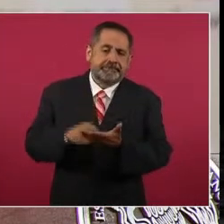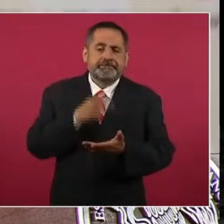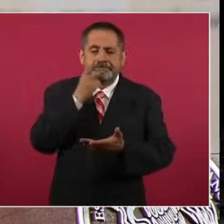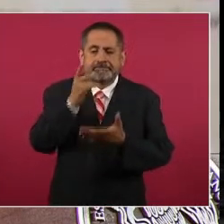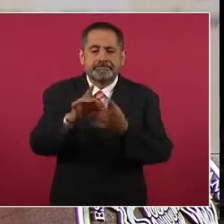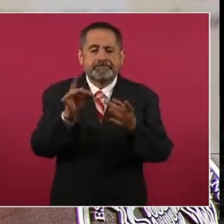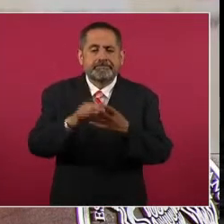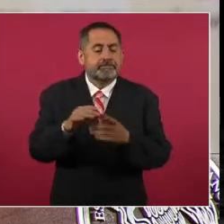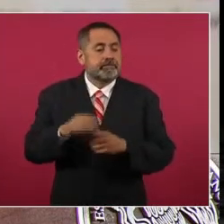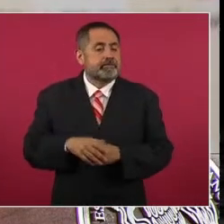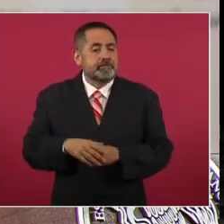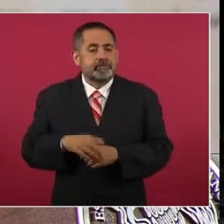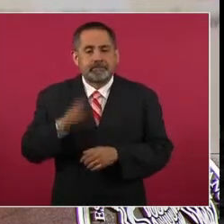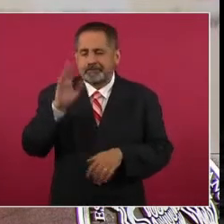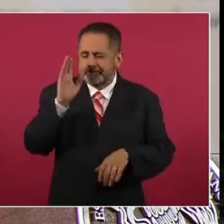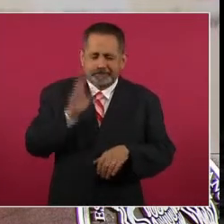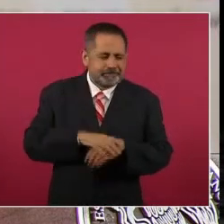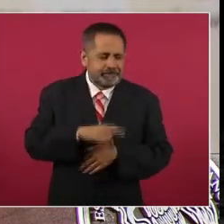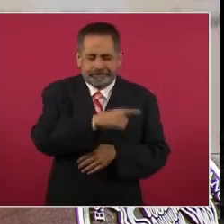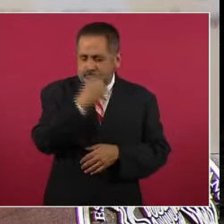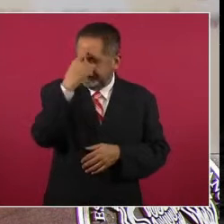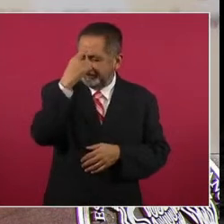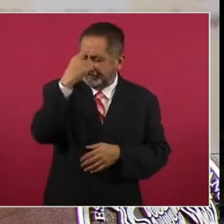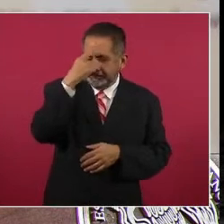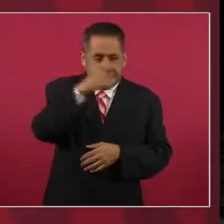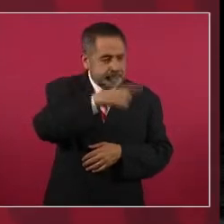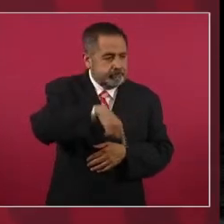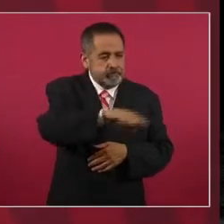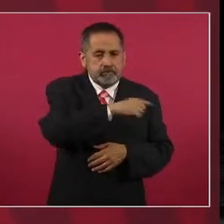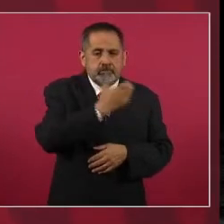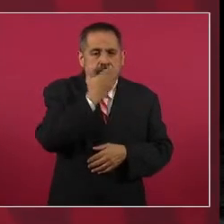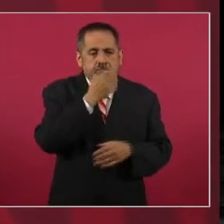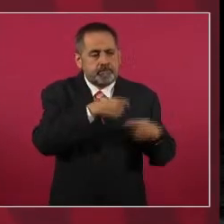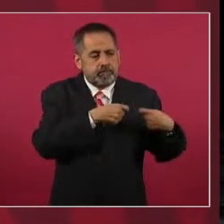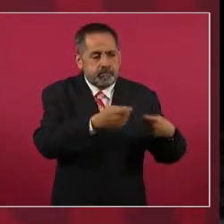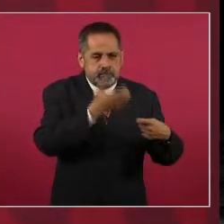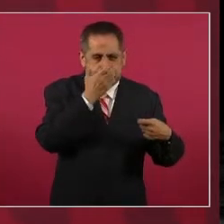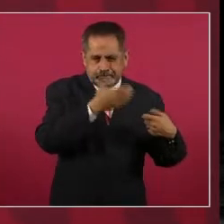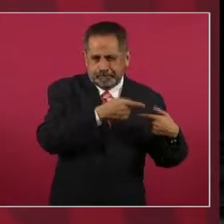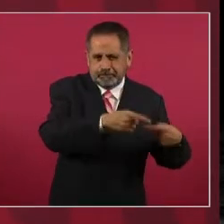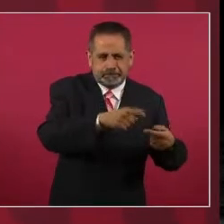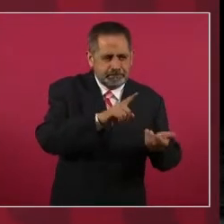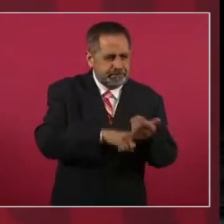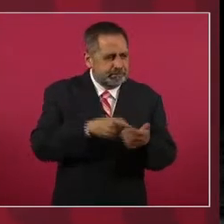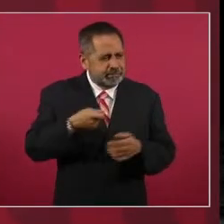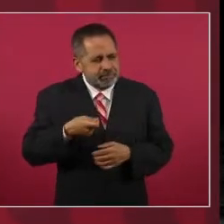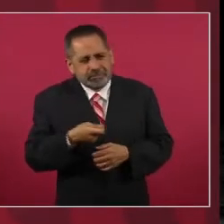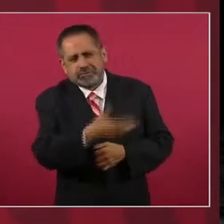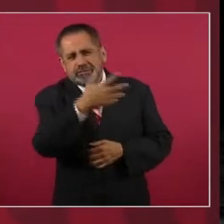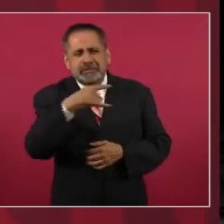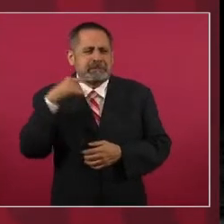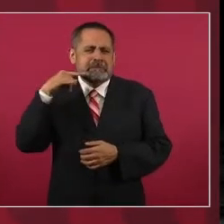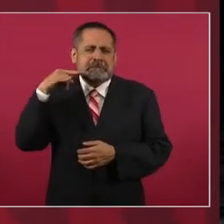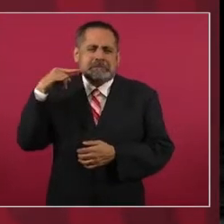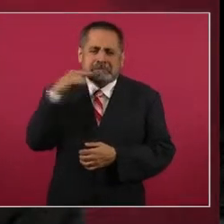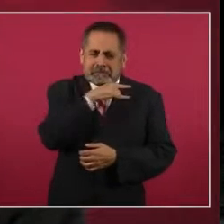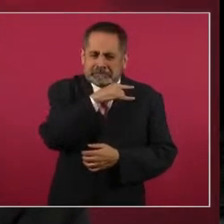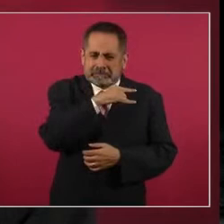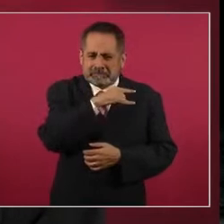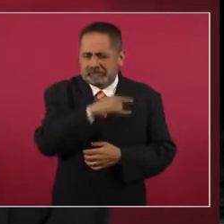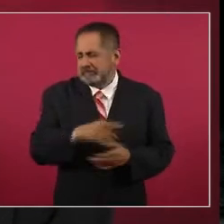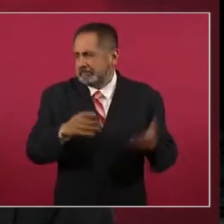la principal doctrina de los conservadores es la hipocresía pero